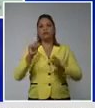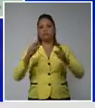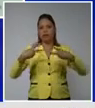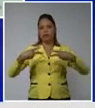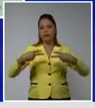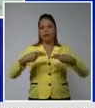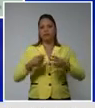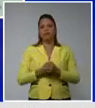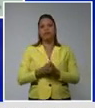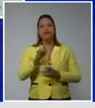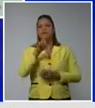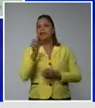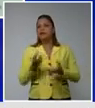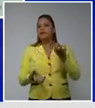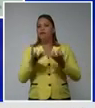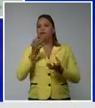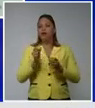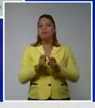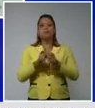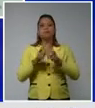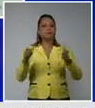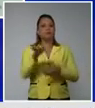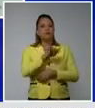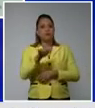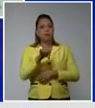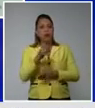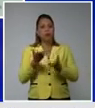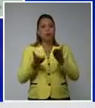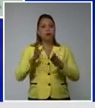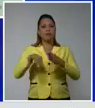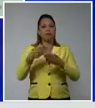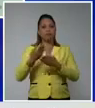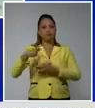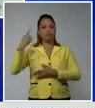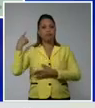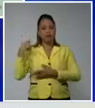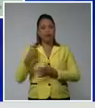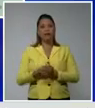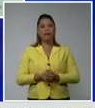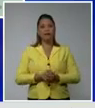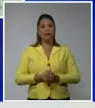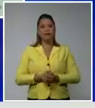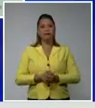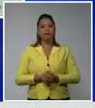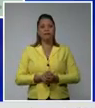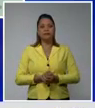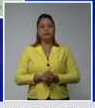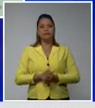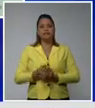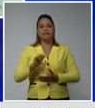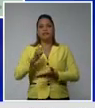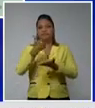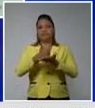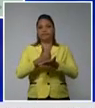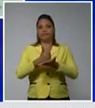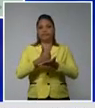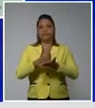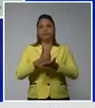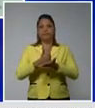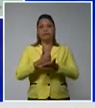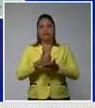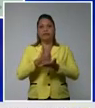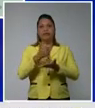Cienfuegos también incrementa el número de casos en comparación con el día anterior, en 6, 13 casos